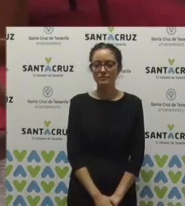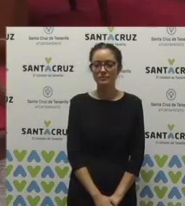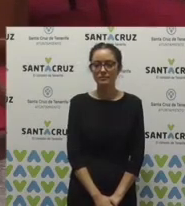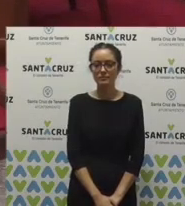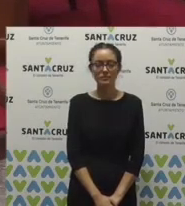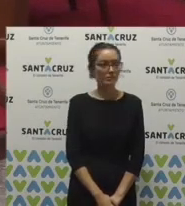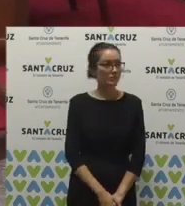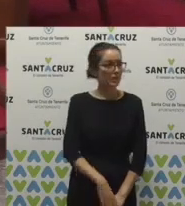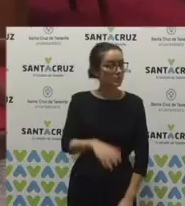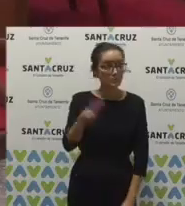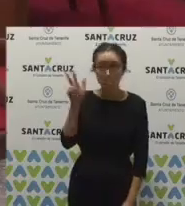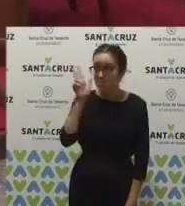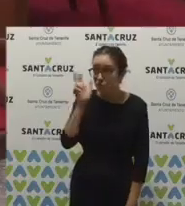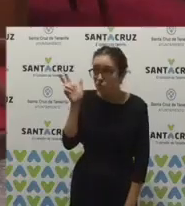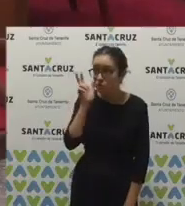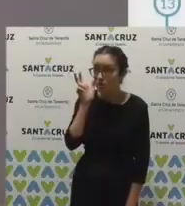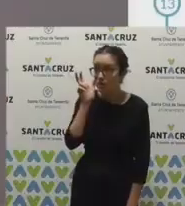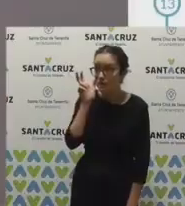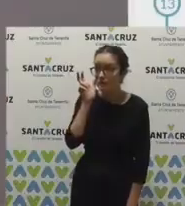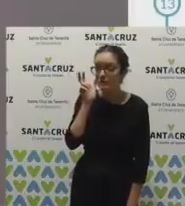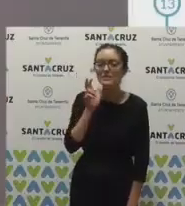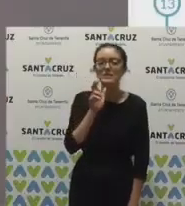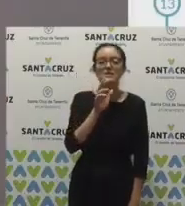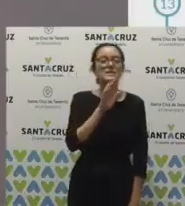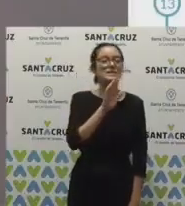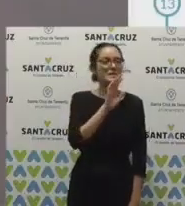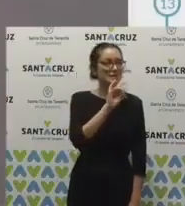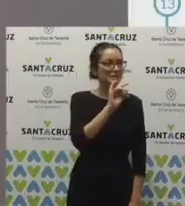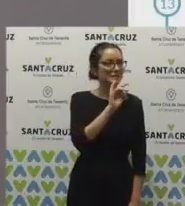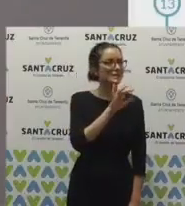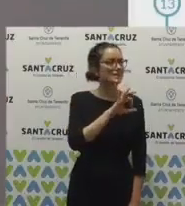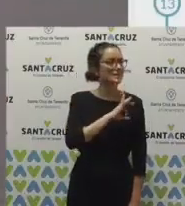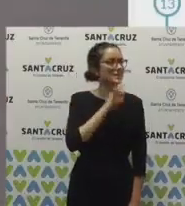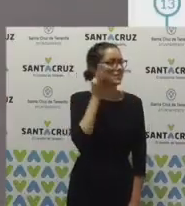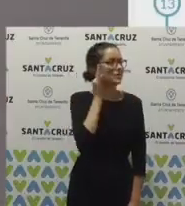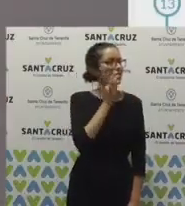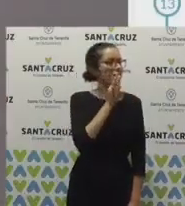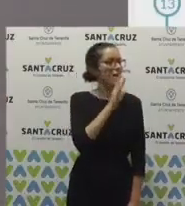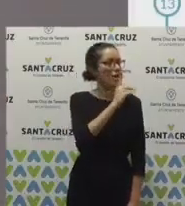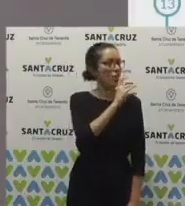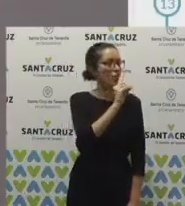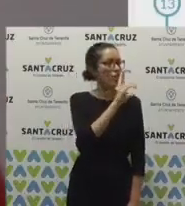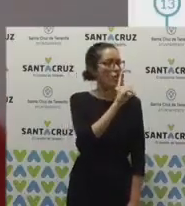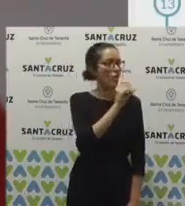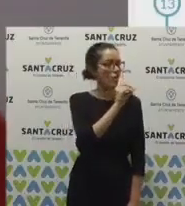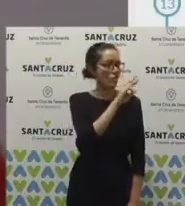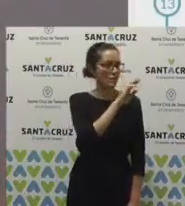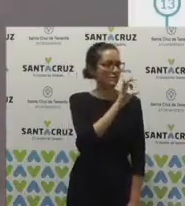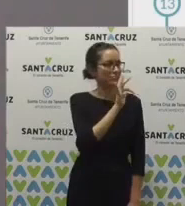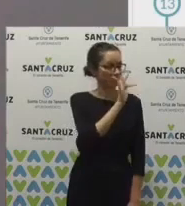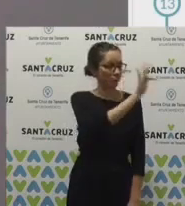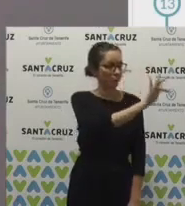ahora me oyen si doña pero la palabra sí